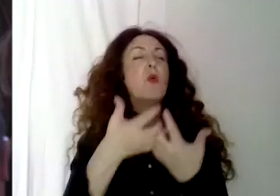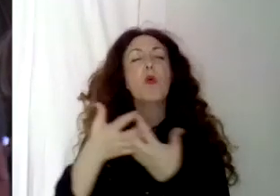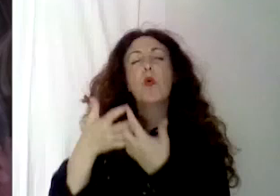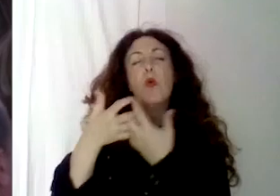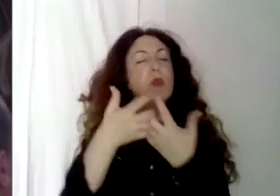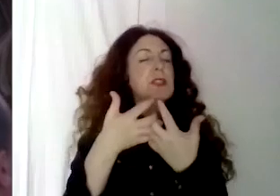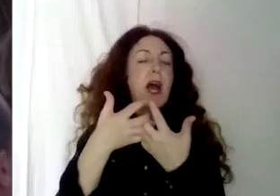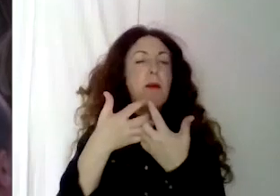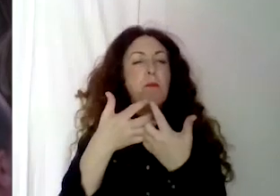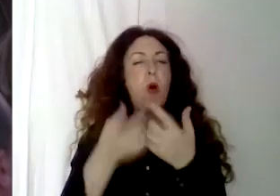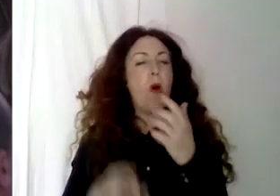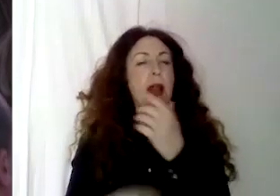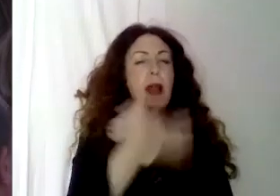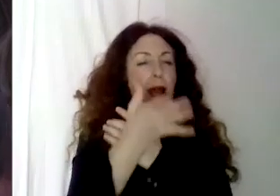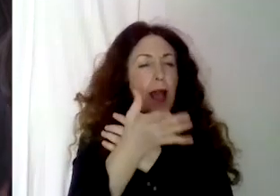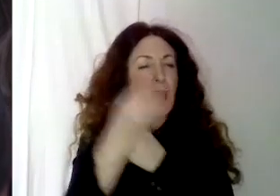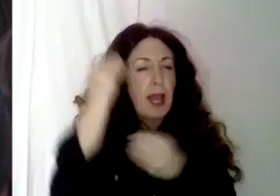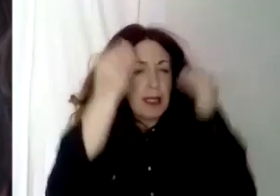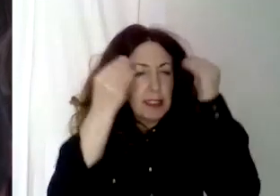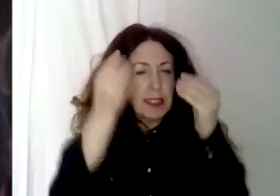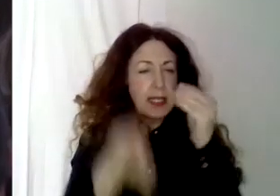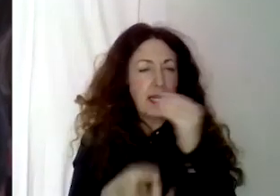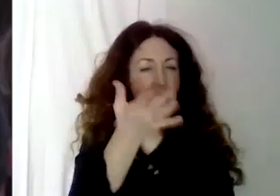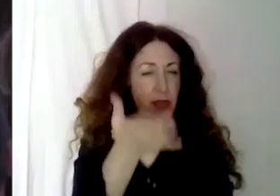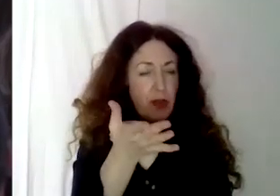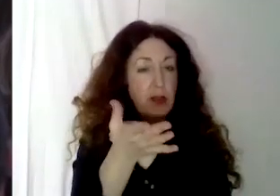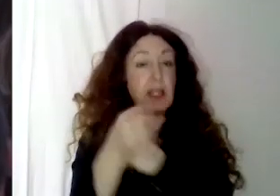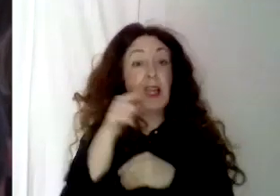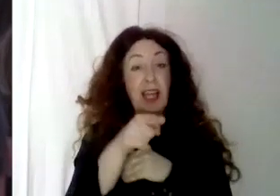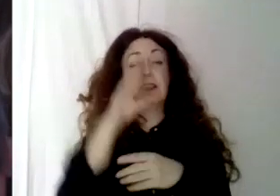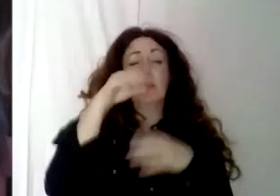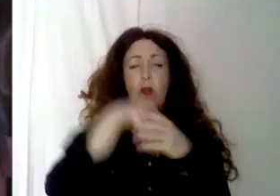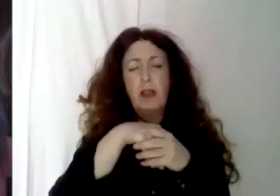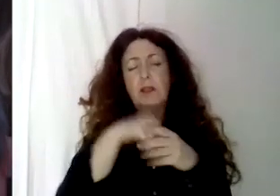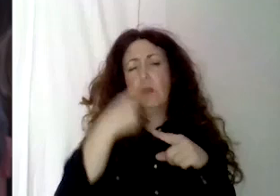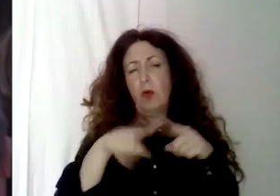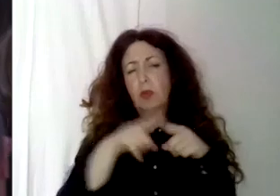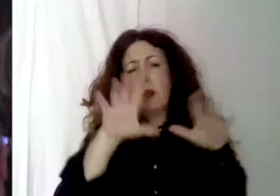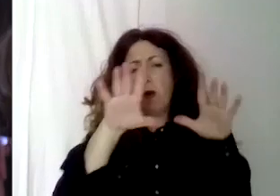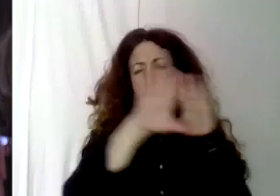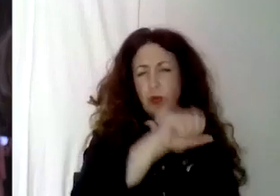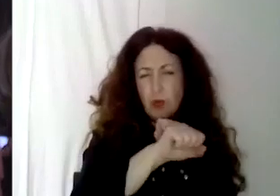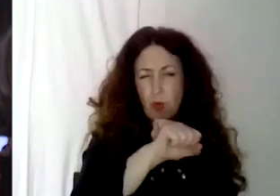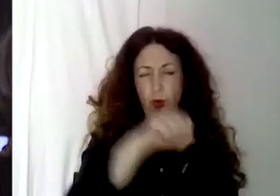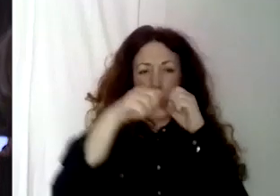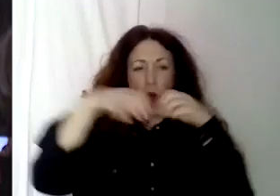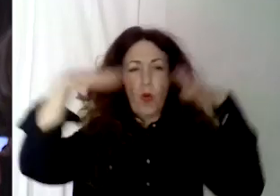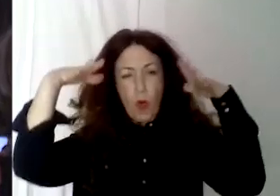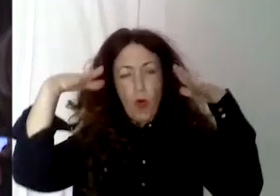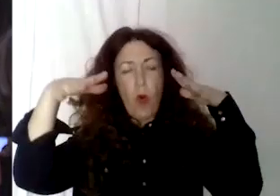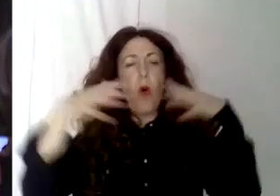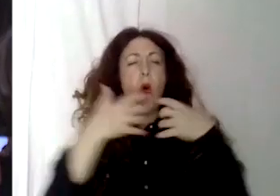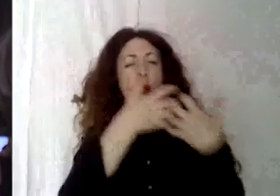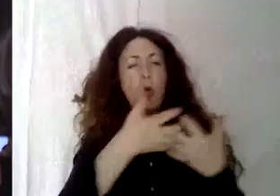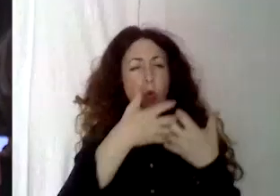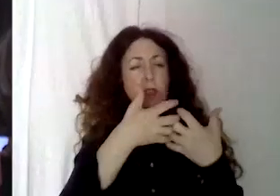creación, con todo lo que implica de luces y sombras, con todo lo que implica de luchas ganadas y luchas